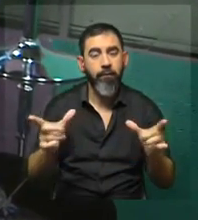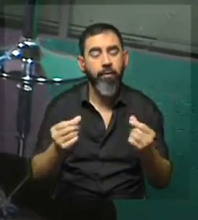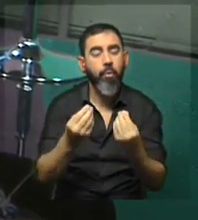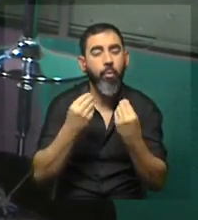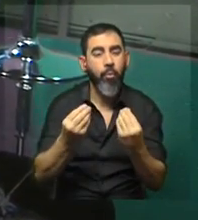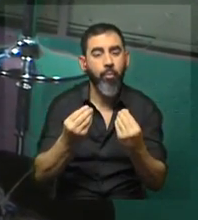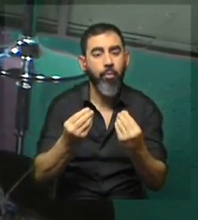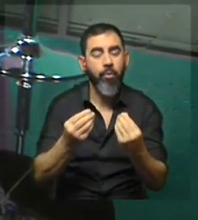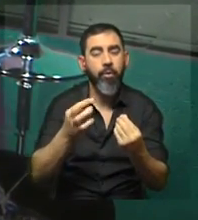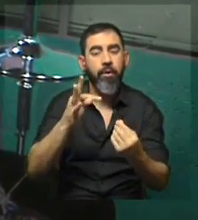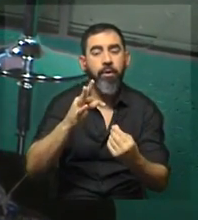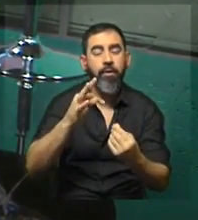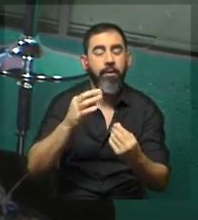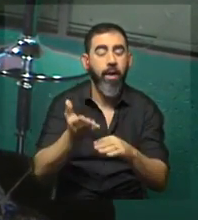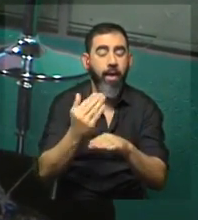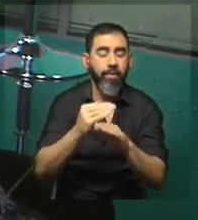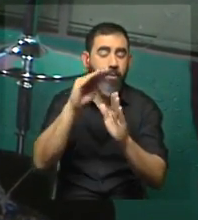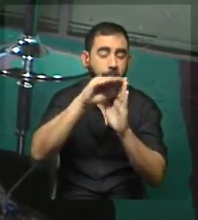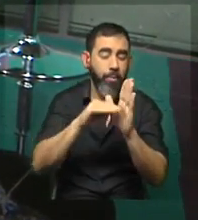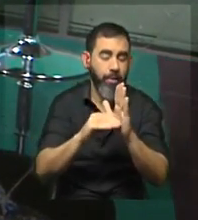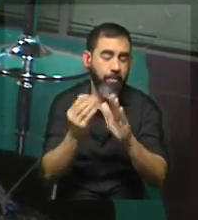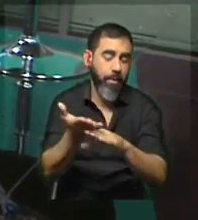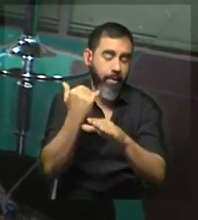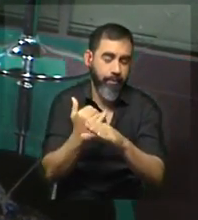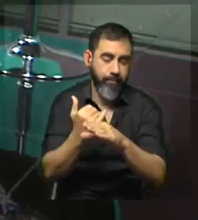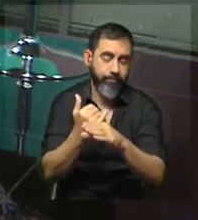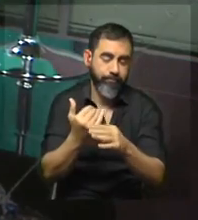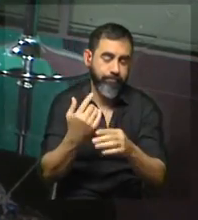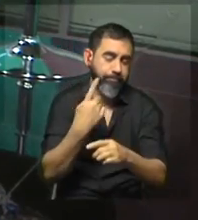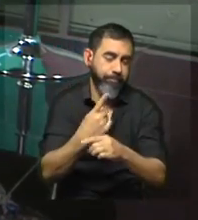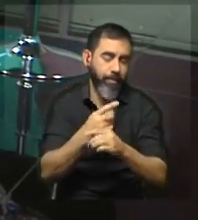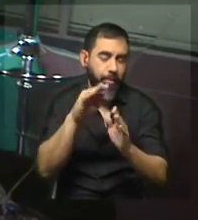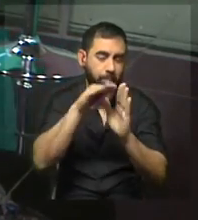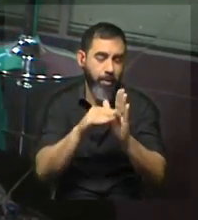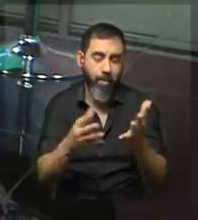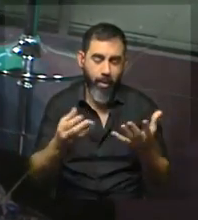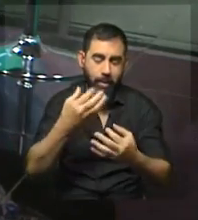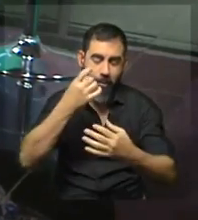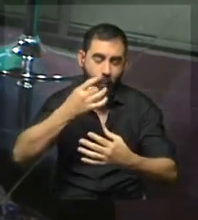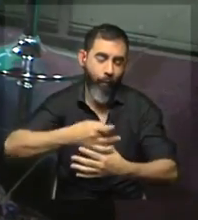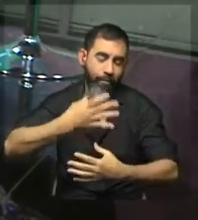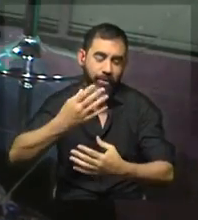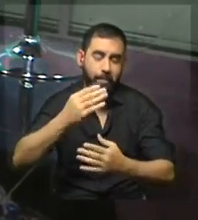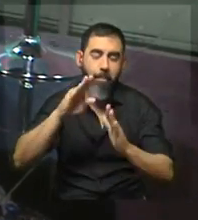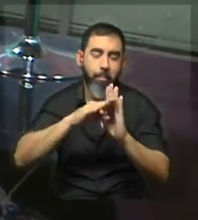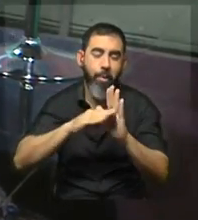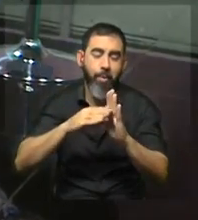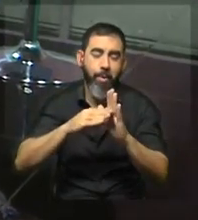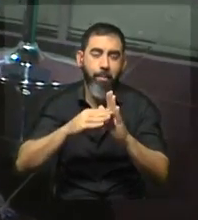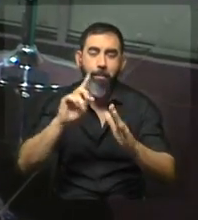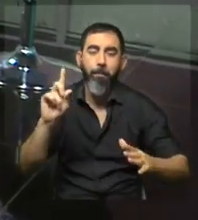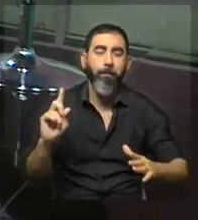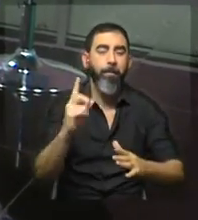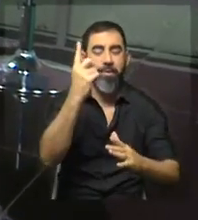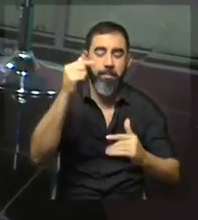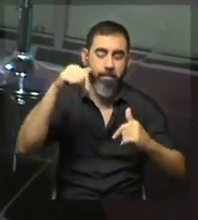ya? Los teloneros. Los teloneros. Después que terminaron los teloneros, después que escuchamos... ¿Qué necesidad? El programa, ¿qué necesidad?